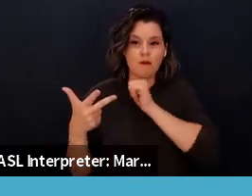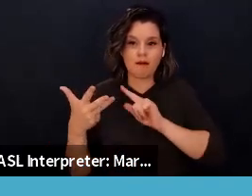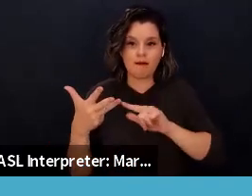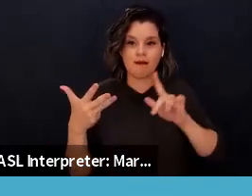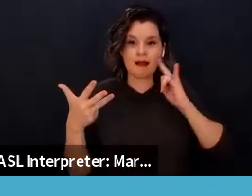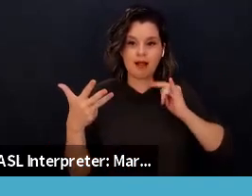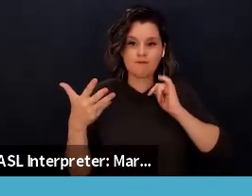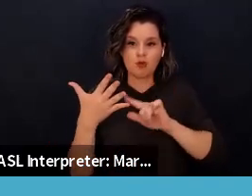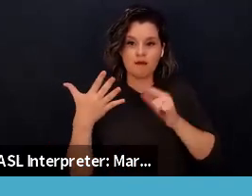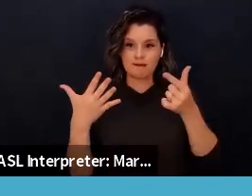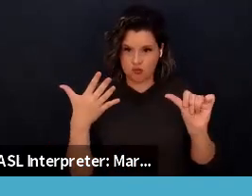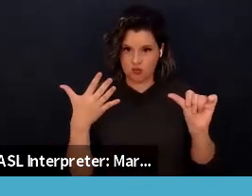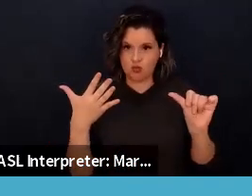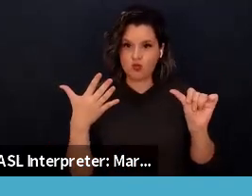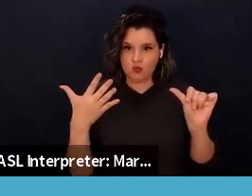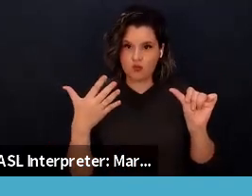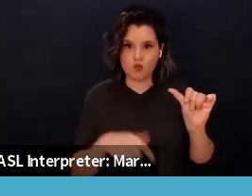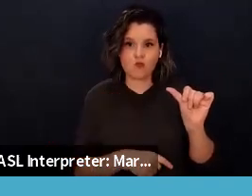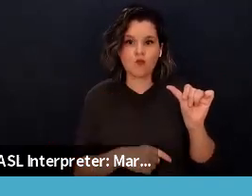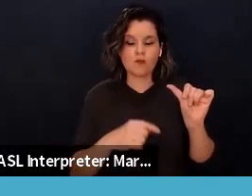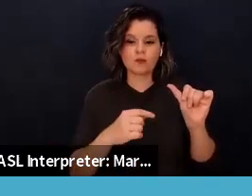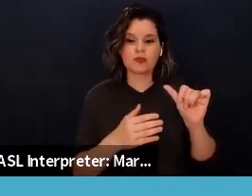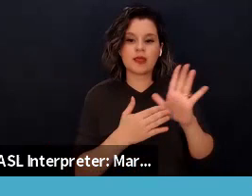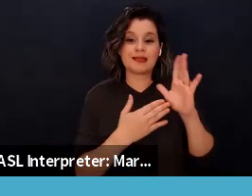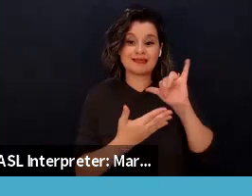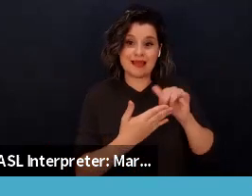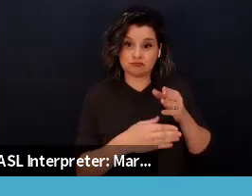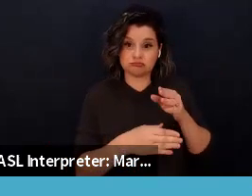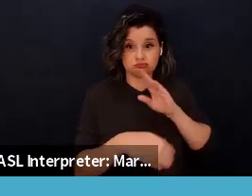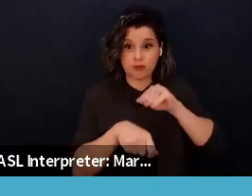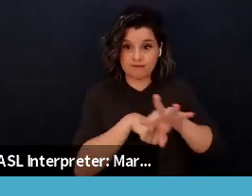y Georgia. Entonces, afecta a